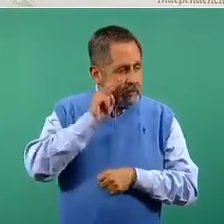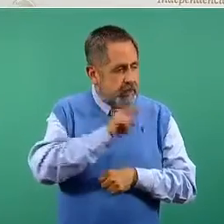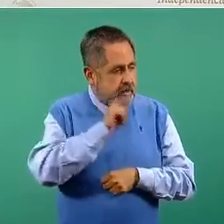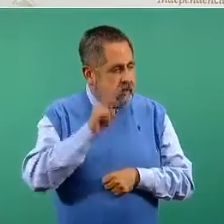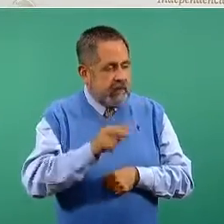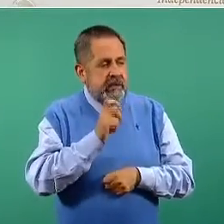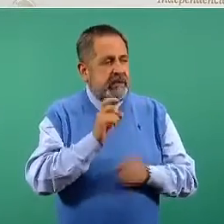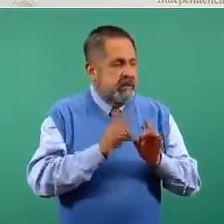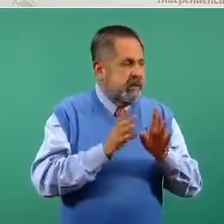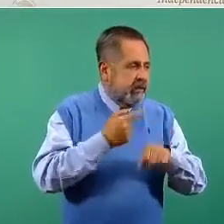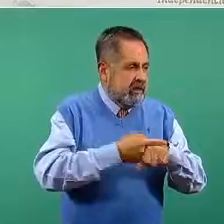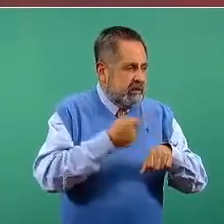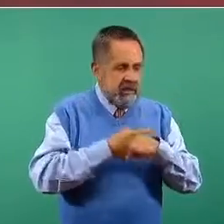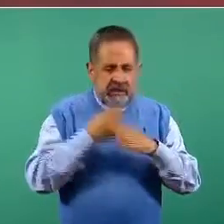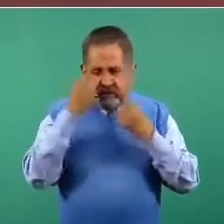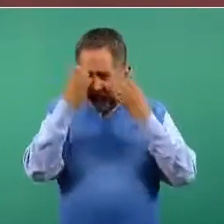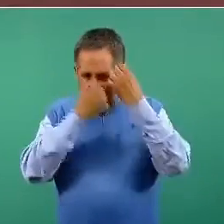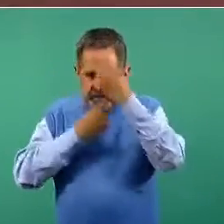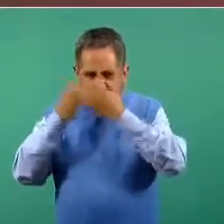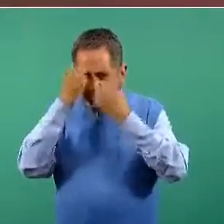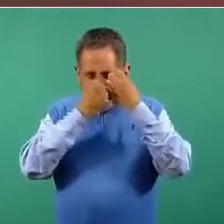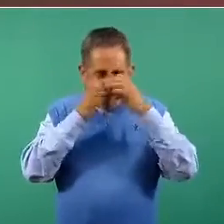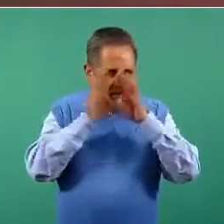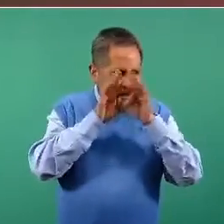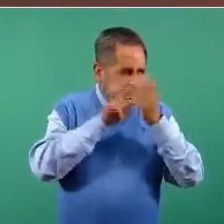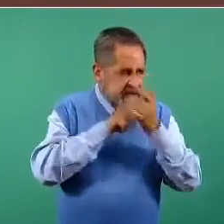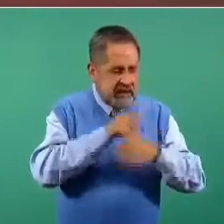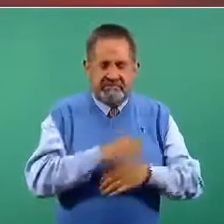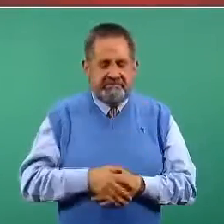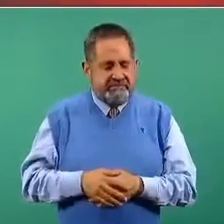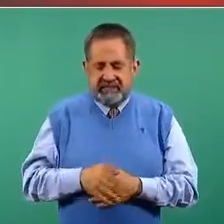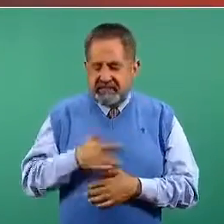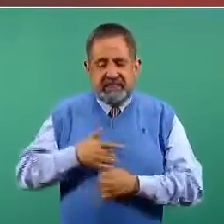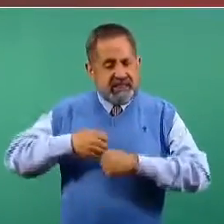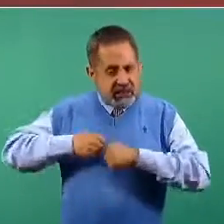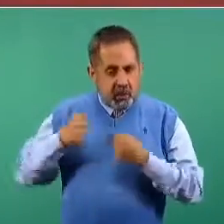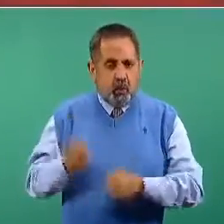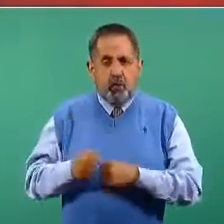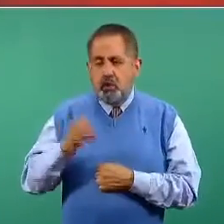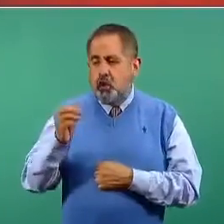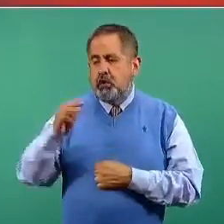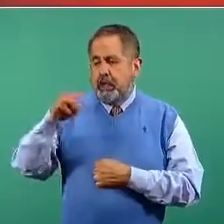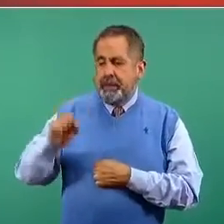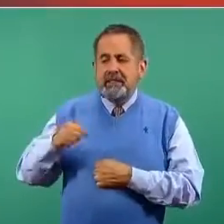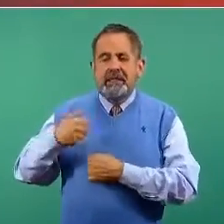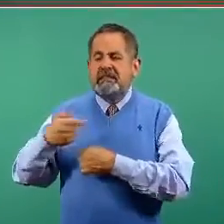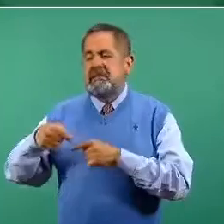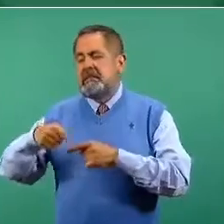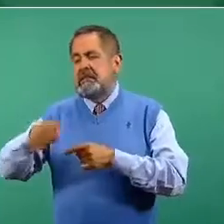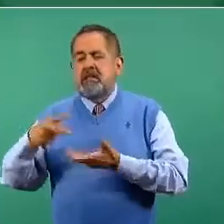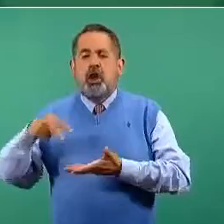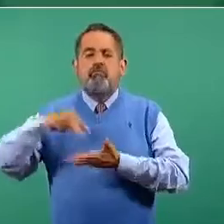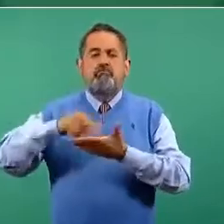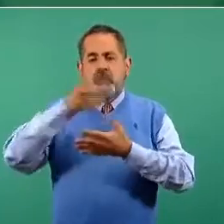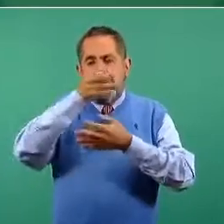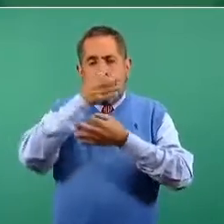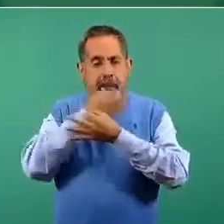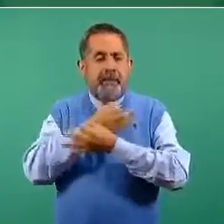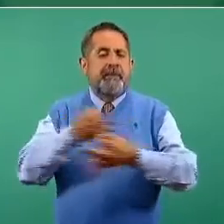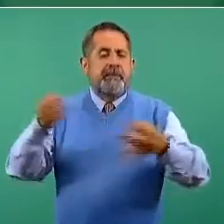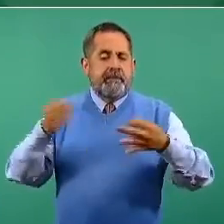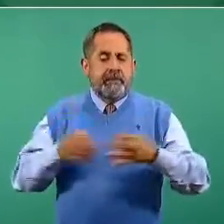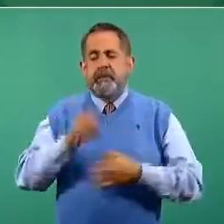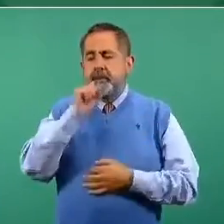está realizando un análisis de estas posturas. Estamos seguros que la Organización Mundial de la Salud también va a hacer un planteamiento y lo